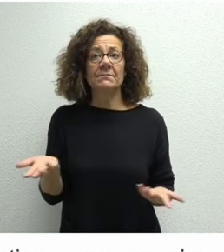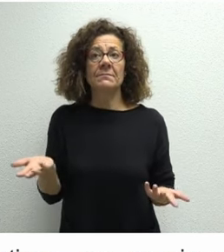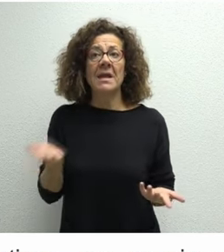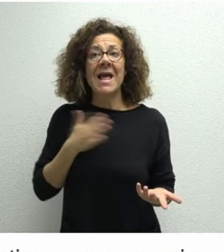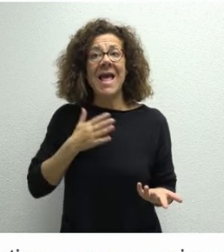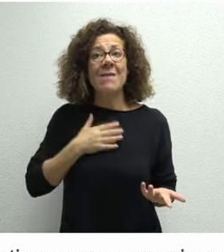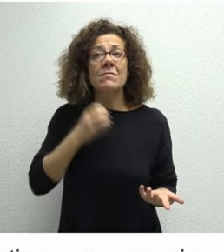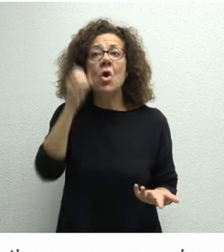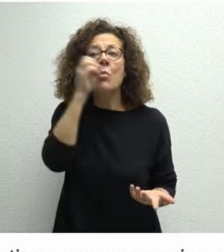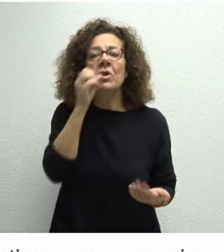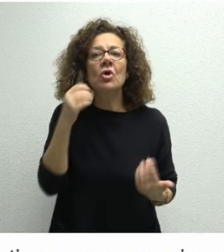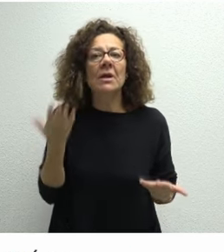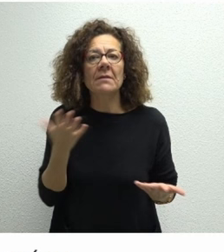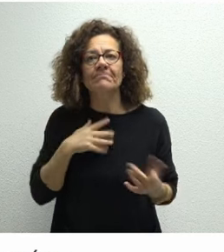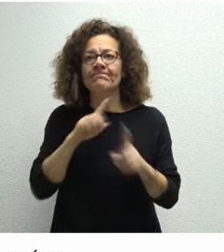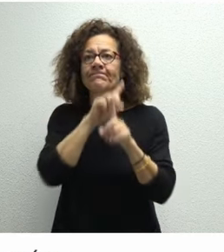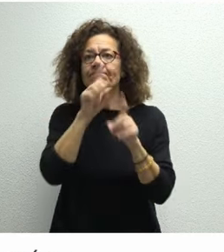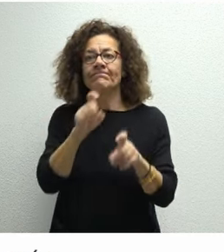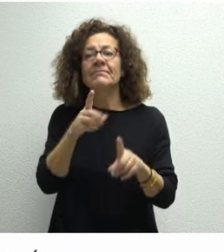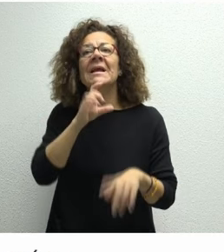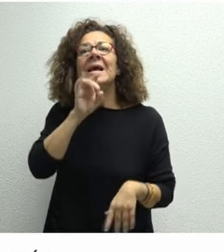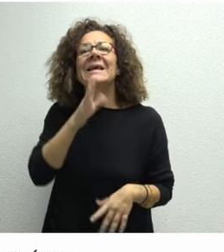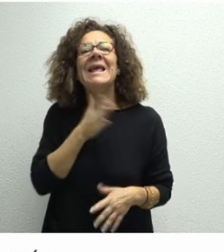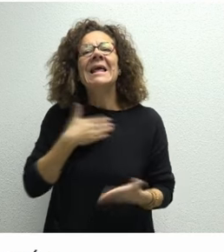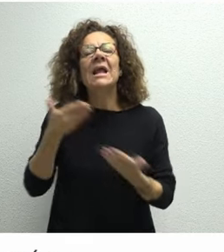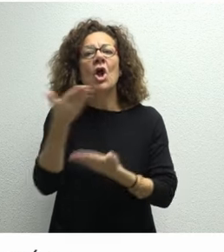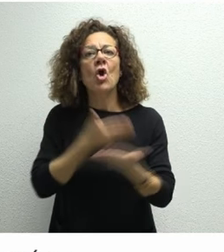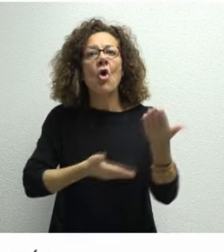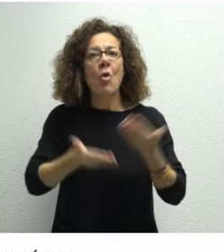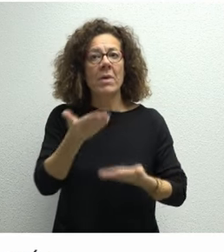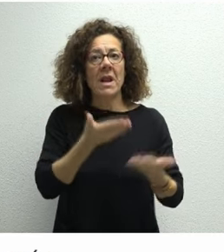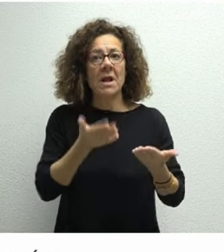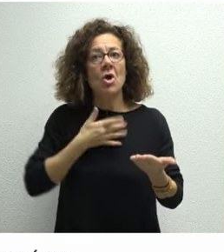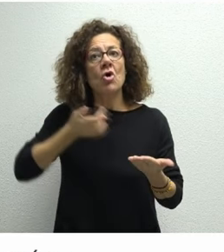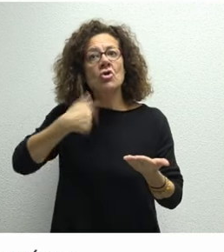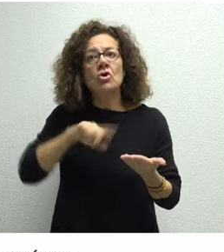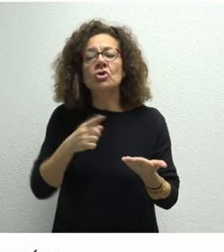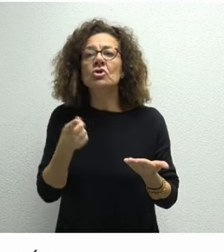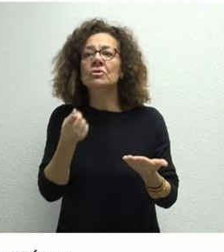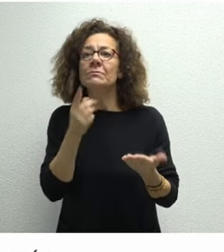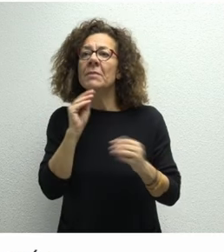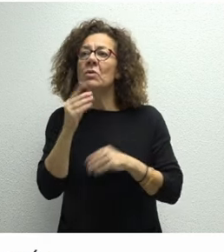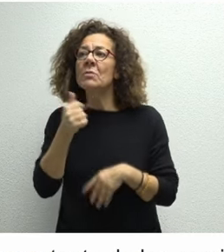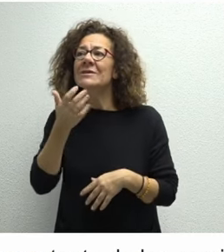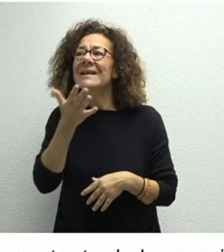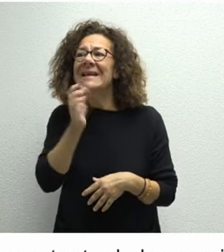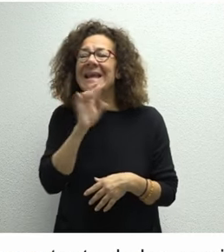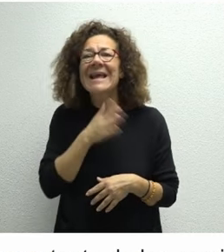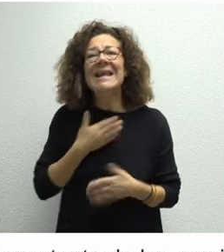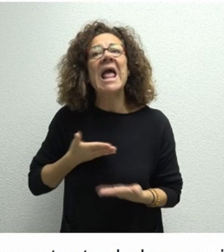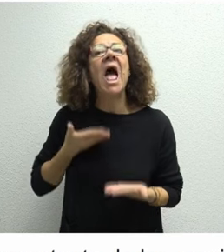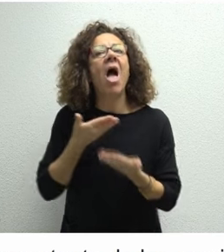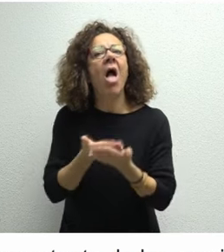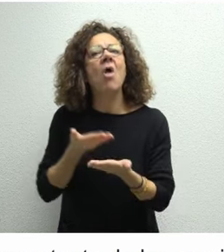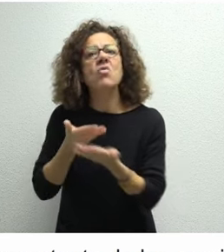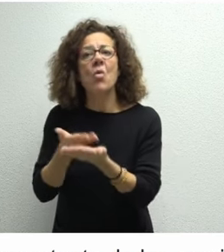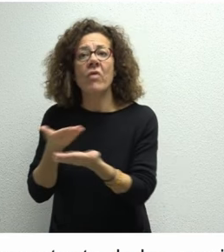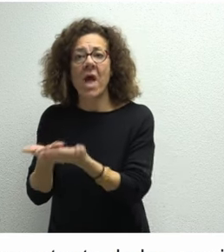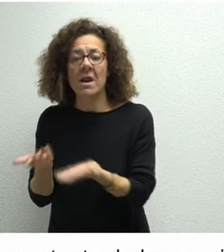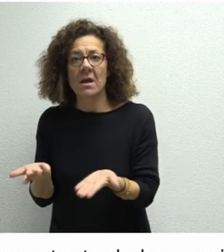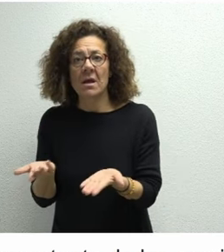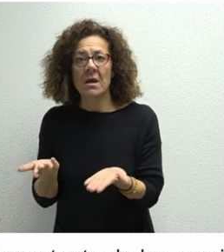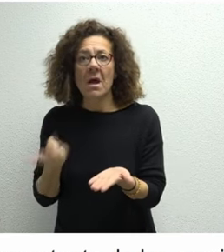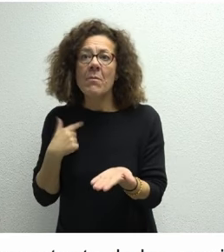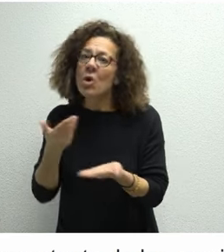mi opinión es un poco esta pregunta Quién está dispuesto a la cooperación yo creo que partimos más que quien quiere ayudar porque mucha gente quiere ayudar pero no dispuesta a